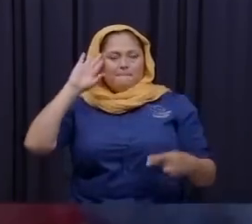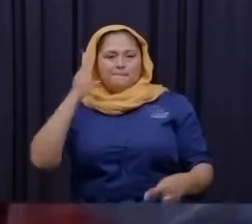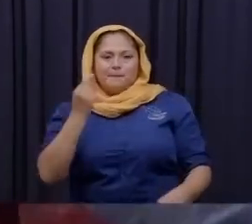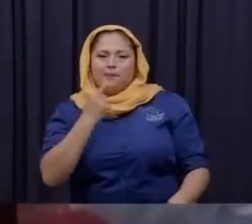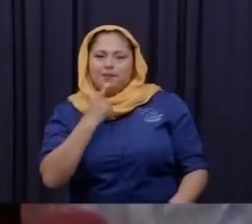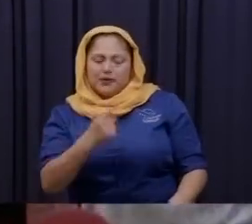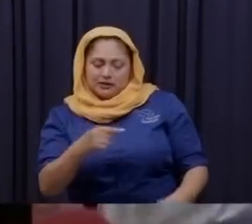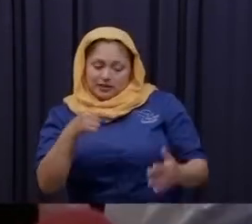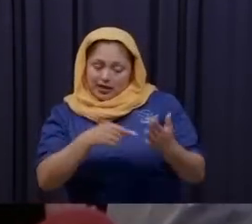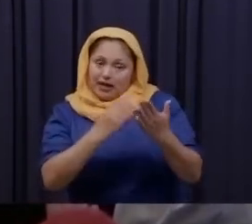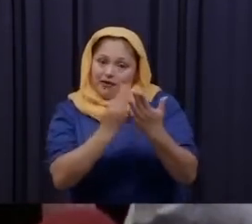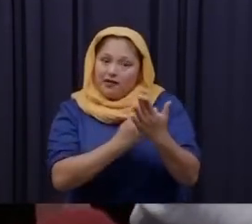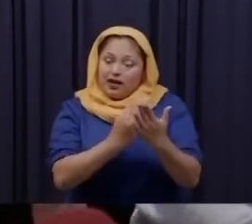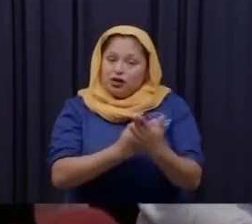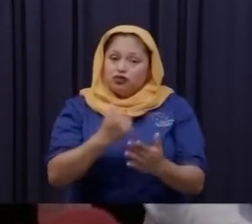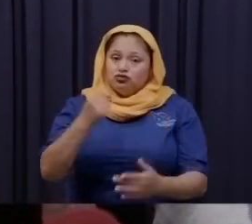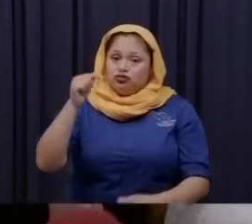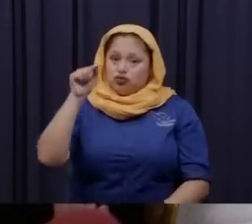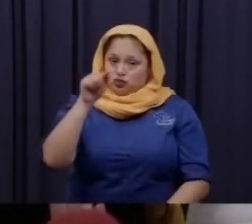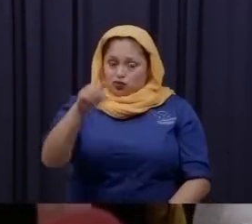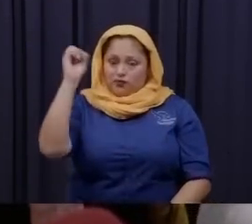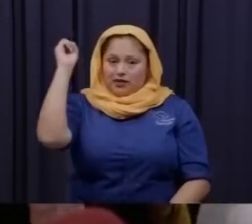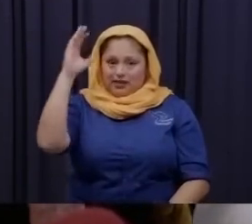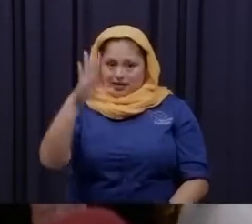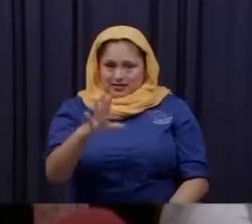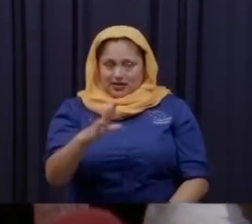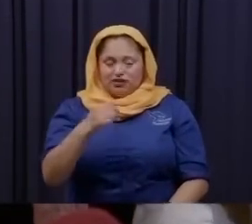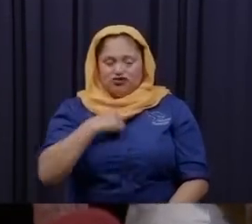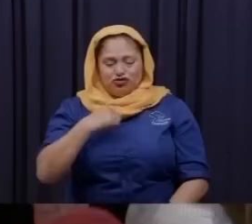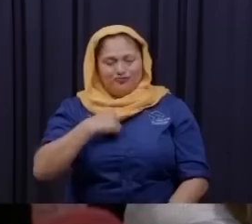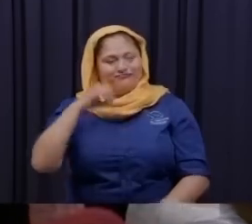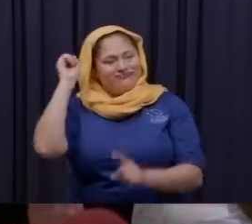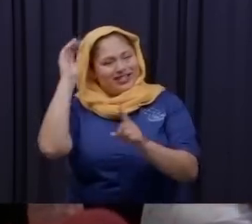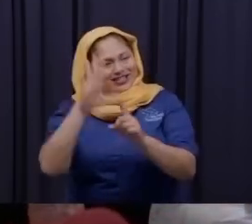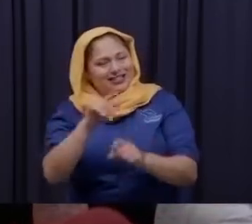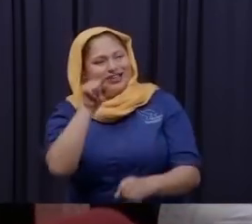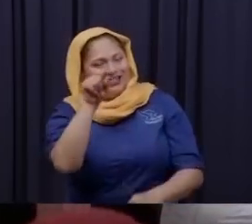la palabra, bendiciendo te bendeciré.